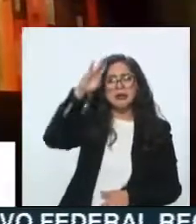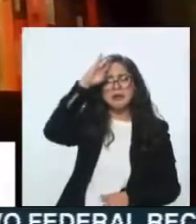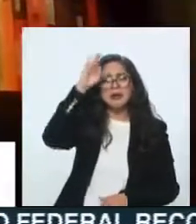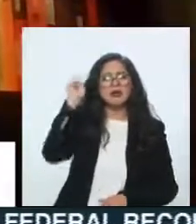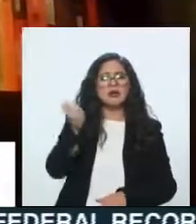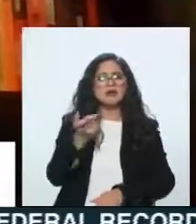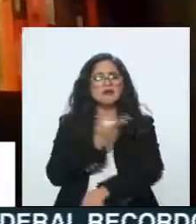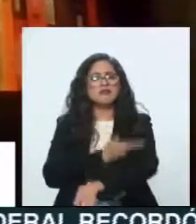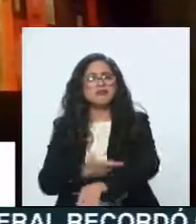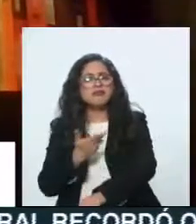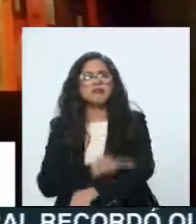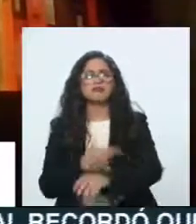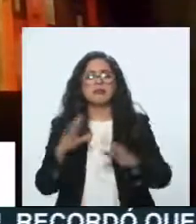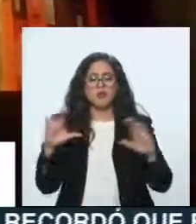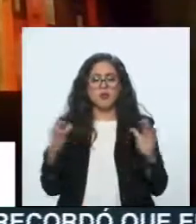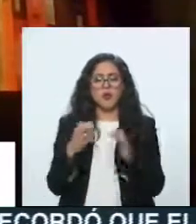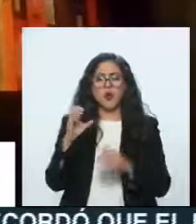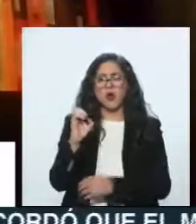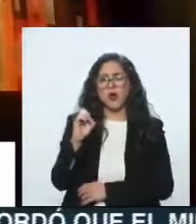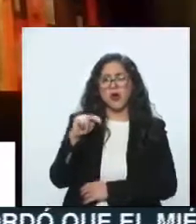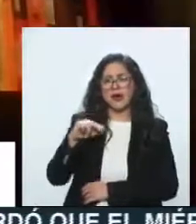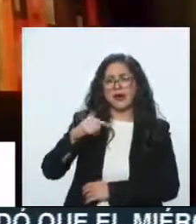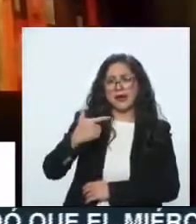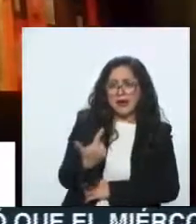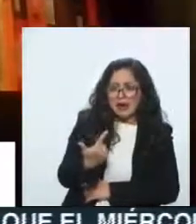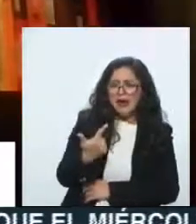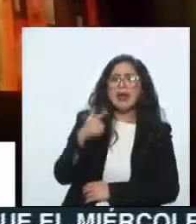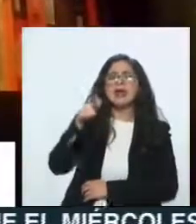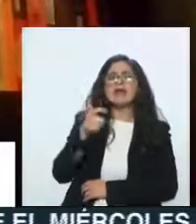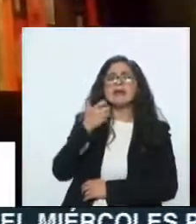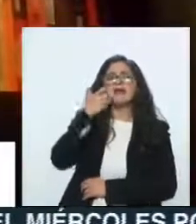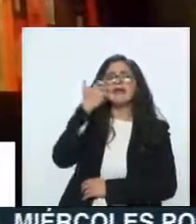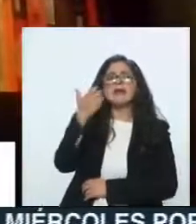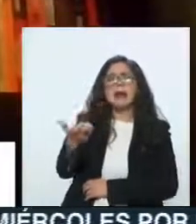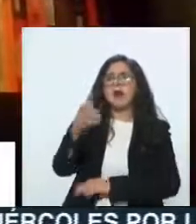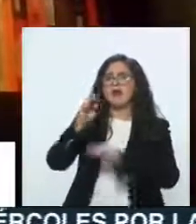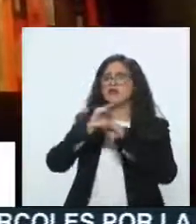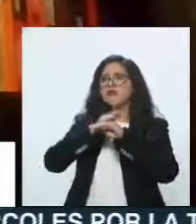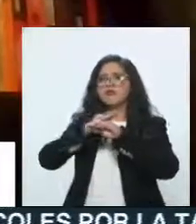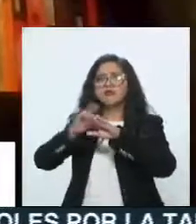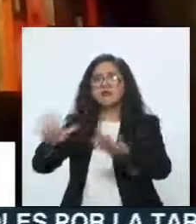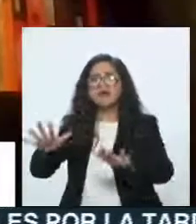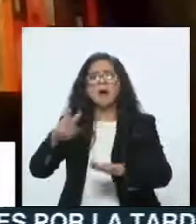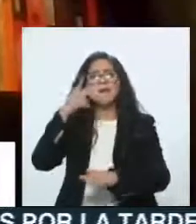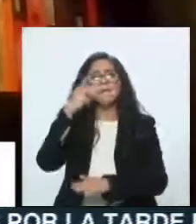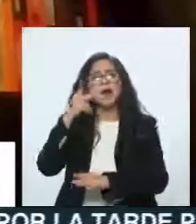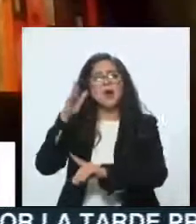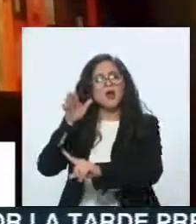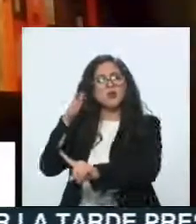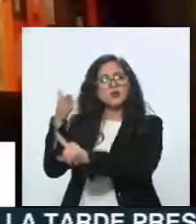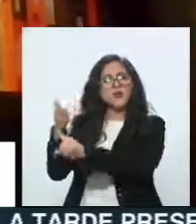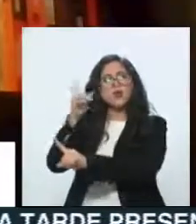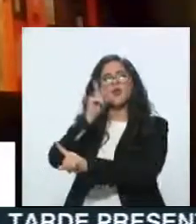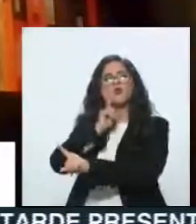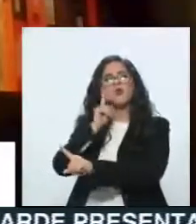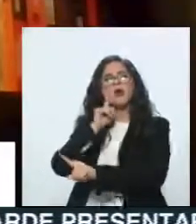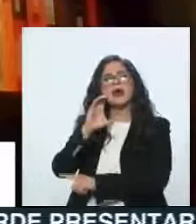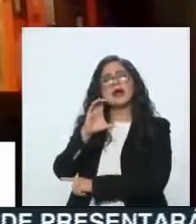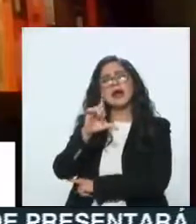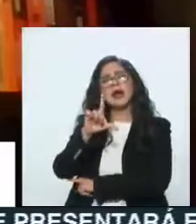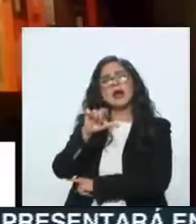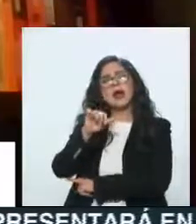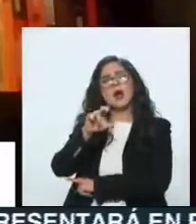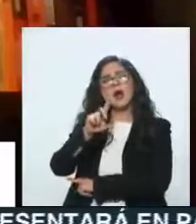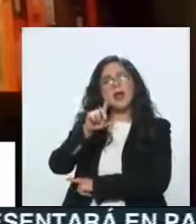algunas organizaciones de la sociedad civil llevan al exterior, particularmente muy identificadas con Claudio X González, ¿no? Esta cuestión del